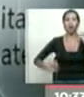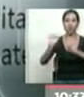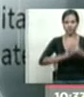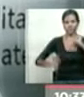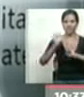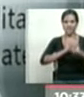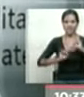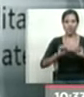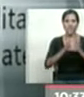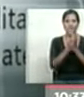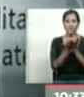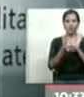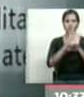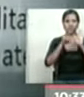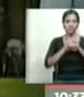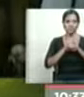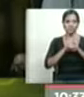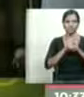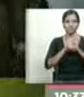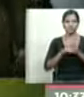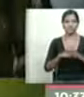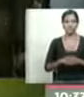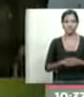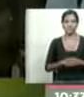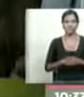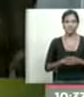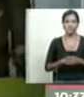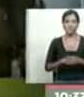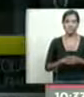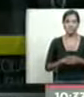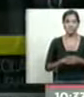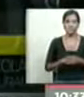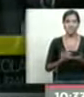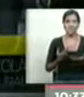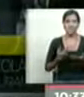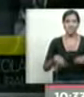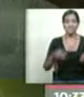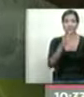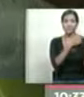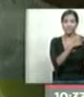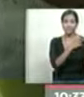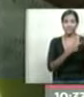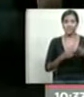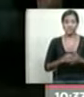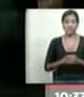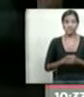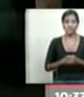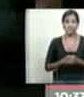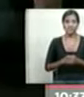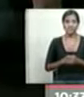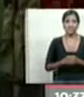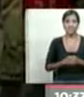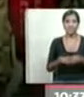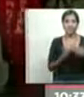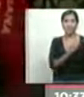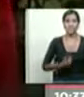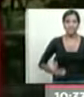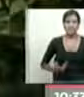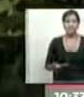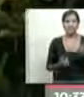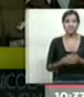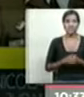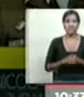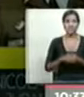hilo constitucional. De reafirmación de lealtad, reconocimiento como comandante en jefe y juramento por la